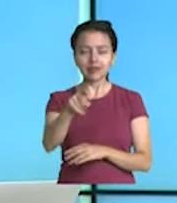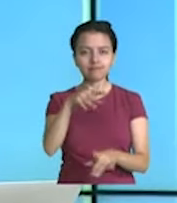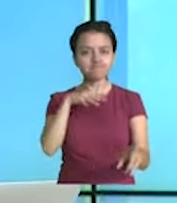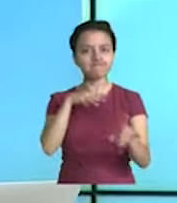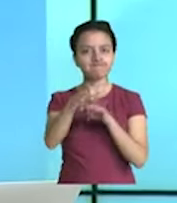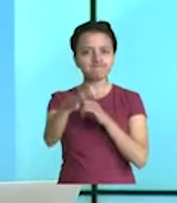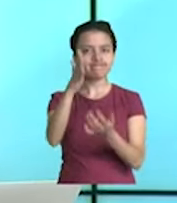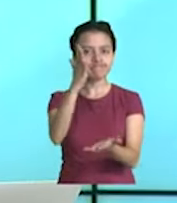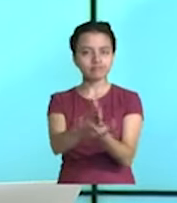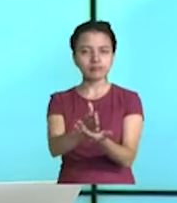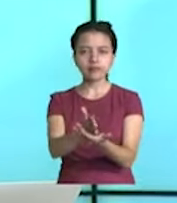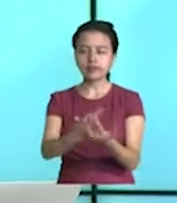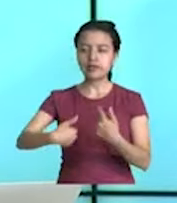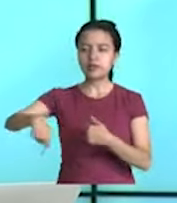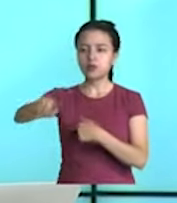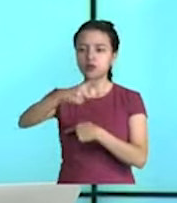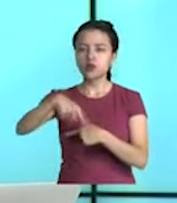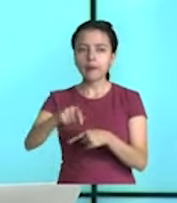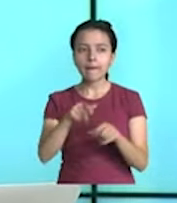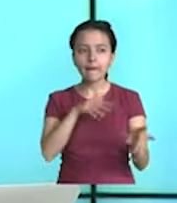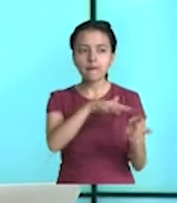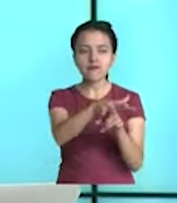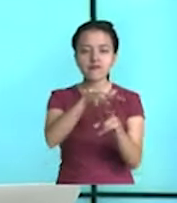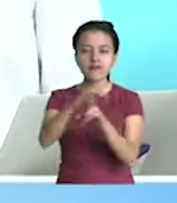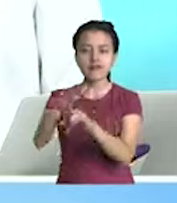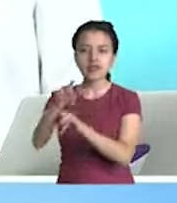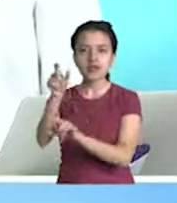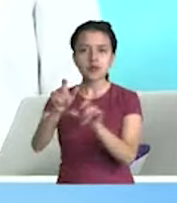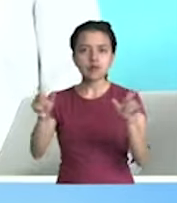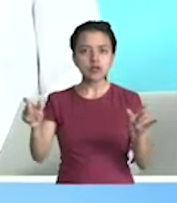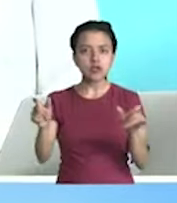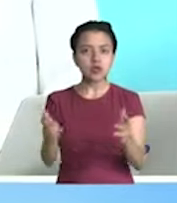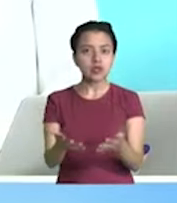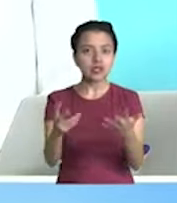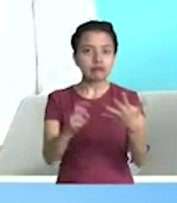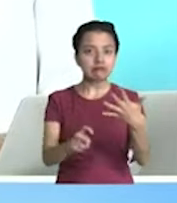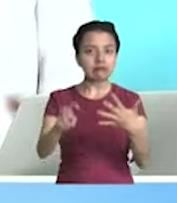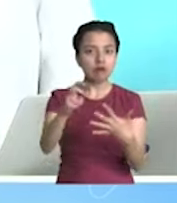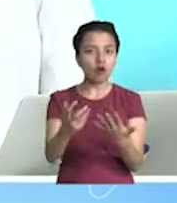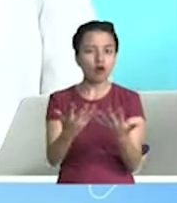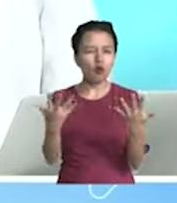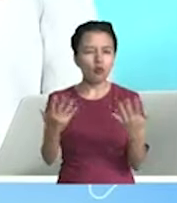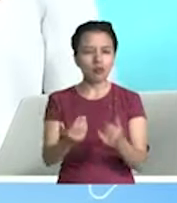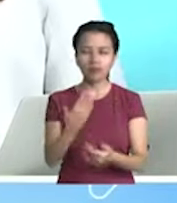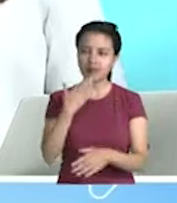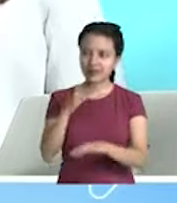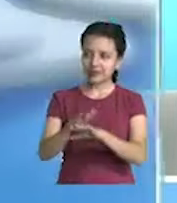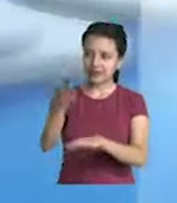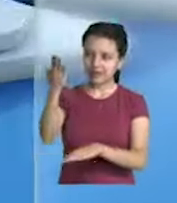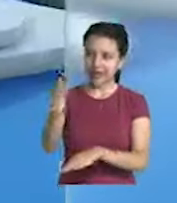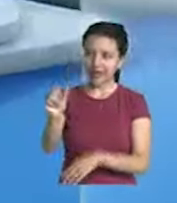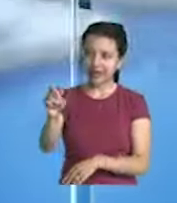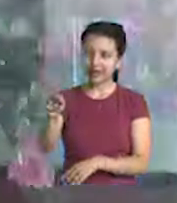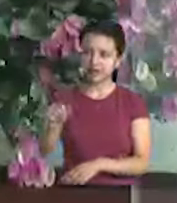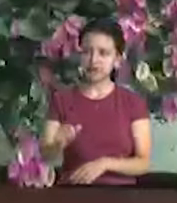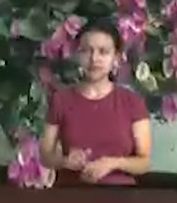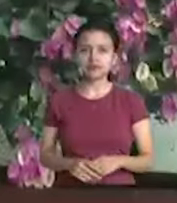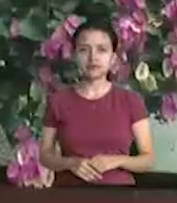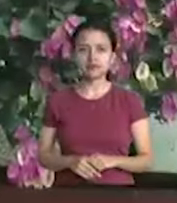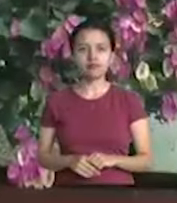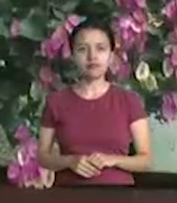por afectaciones a poblaciones vulnerables. ¿Se conoce cuál es ese nivel de afectación? Ana Mercedes, buenas tardes.